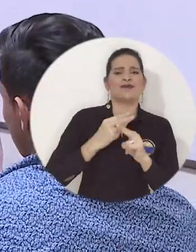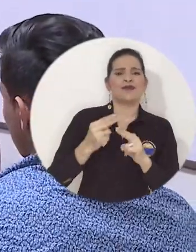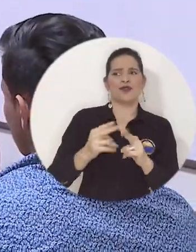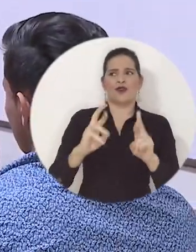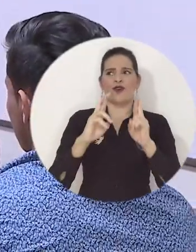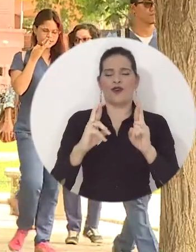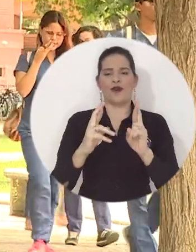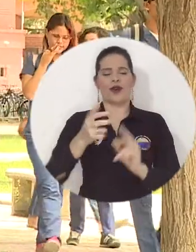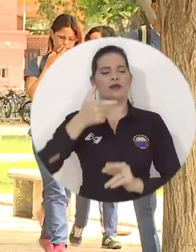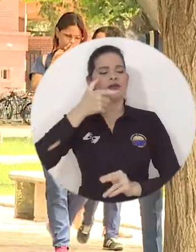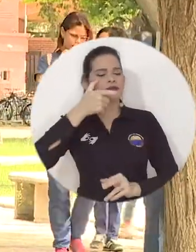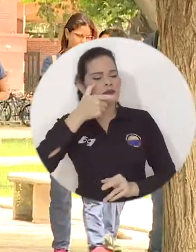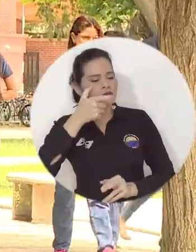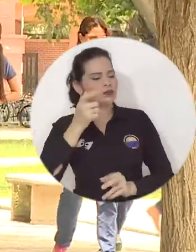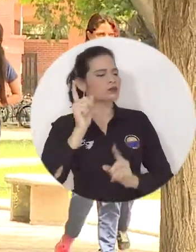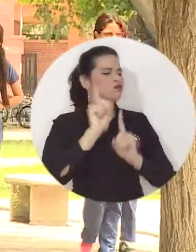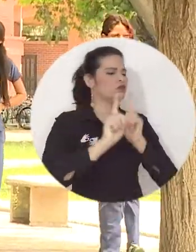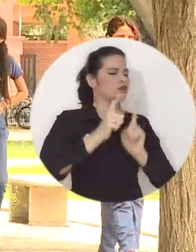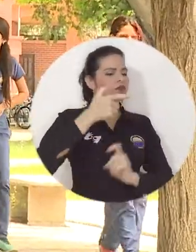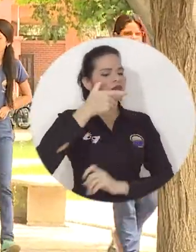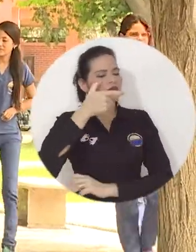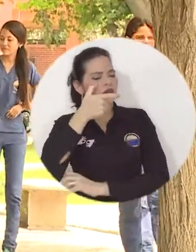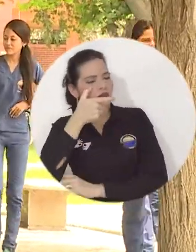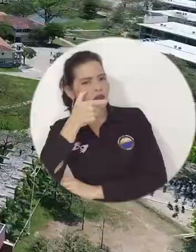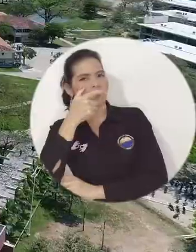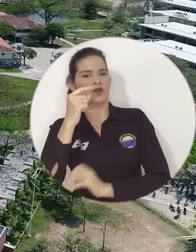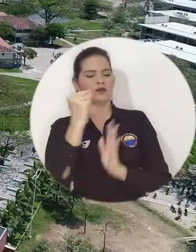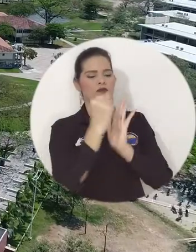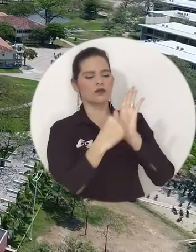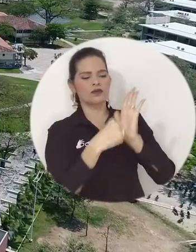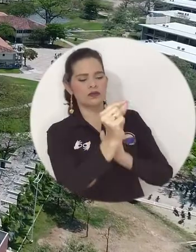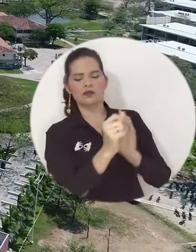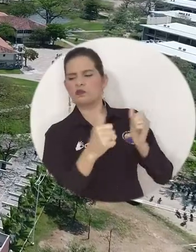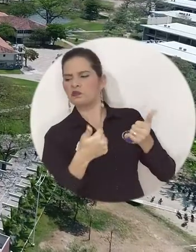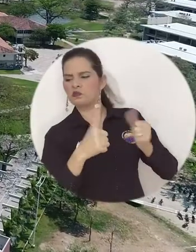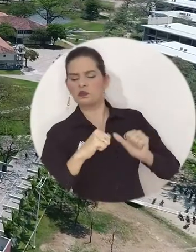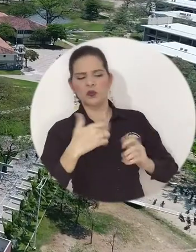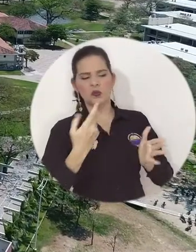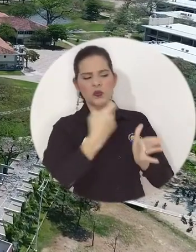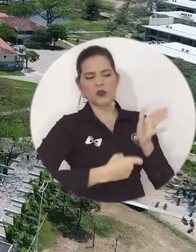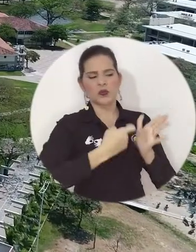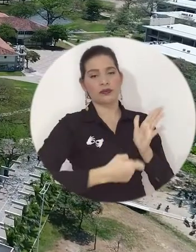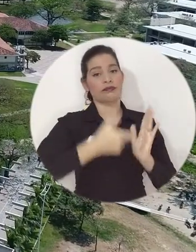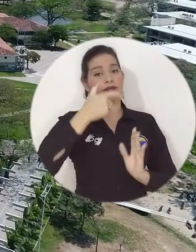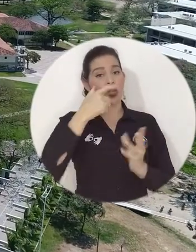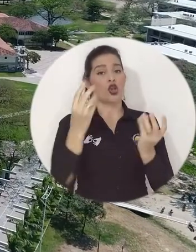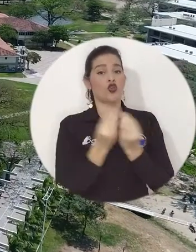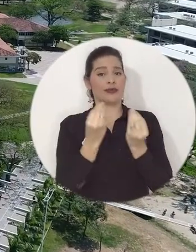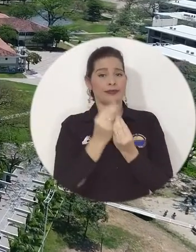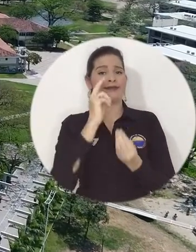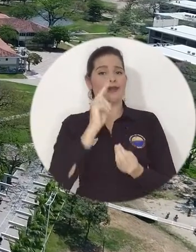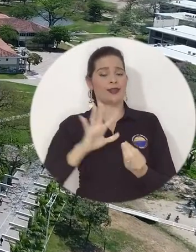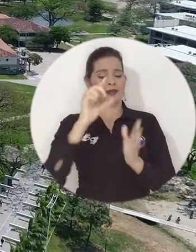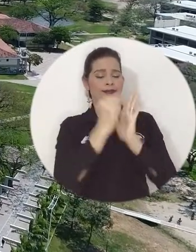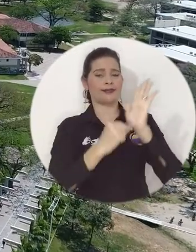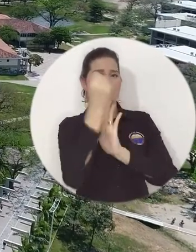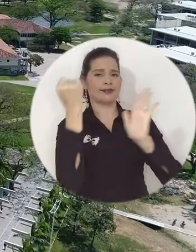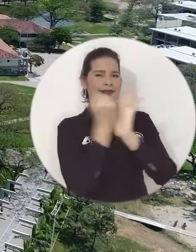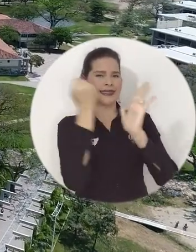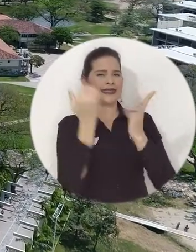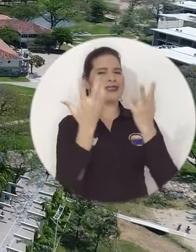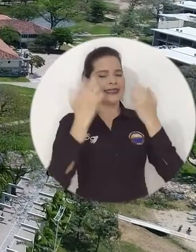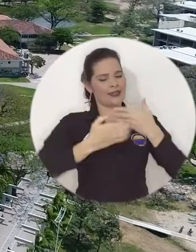grandes expectativas de lo que será la visita de evaluación externa por parte de pares del Consejo Nacional de Acreditación, con